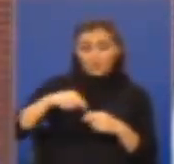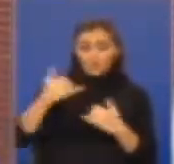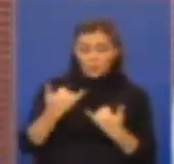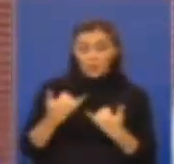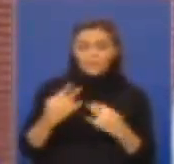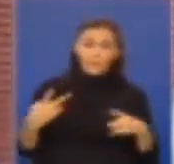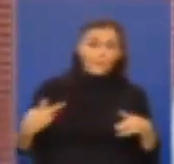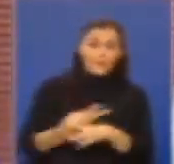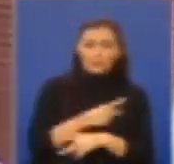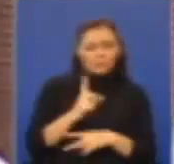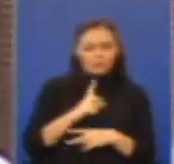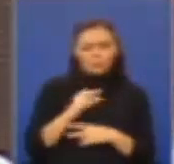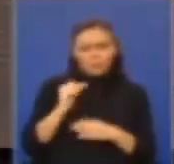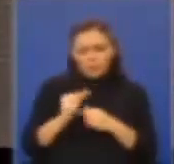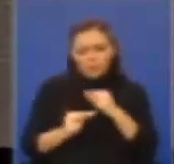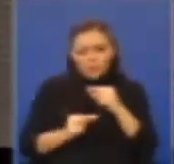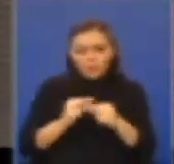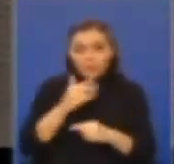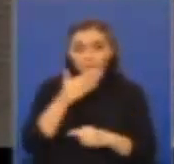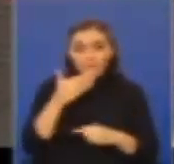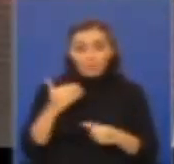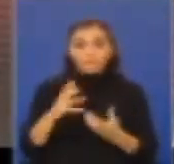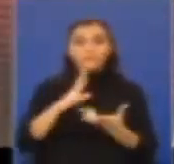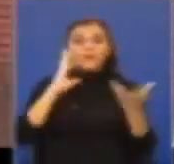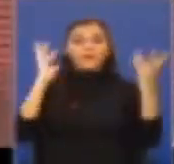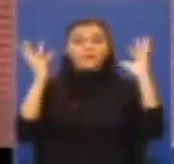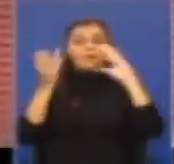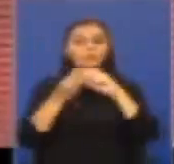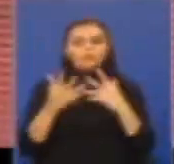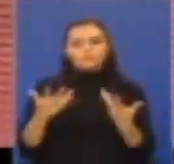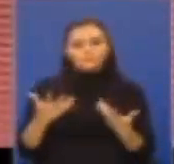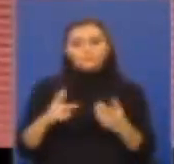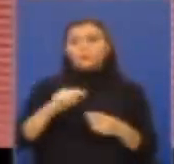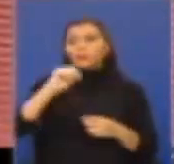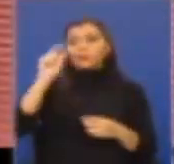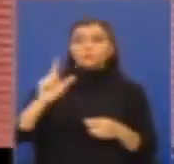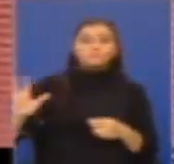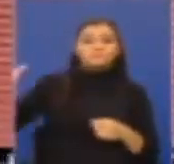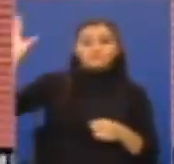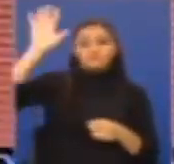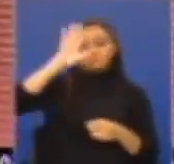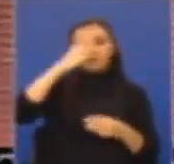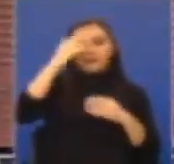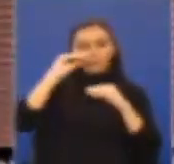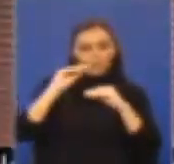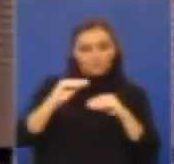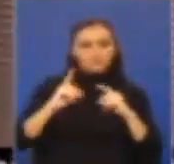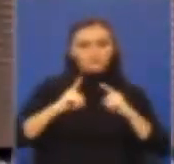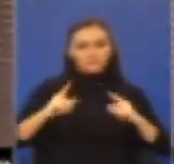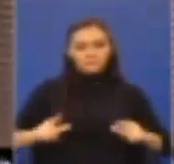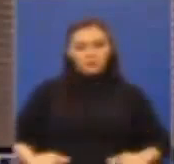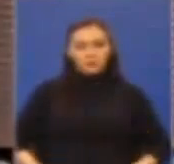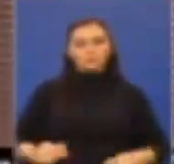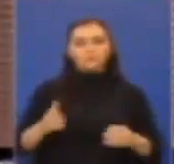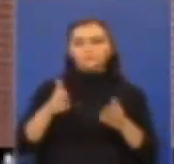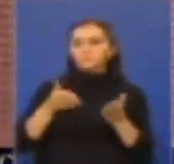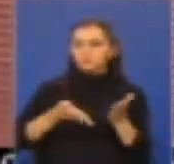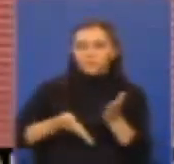antes, pero donde no ha habido revolución todavía, porque hay otros lugares, otros espacios, educación, salud,